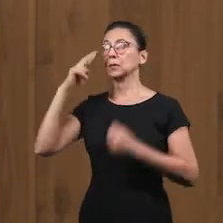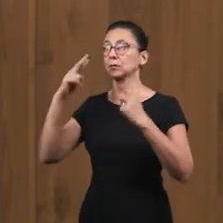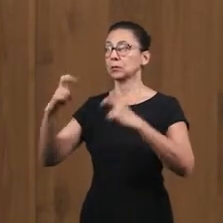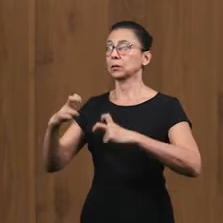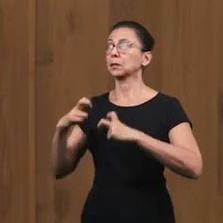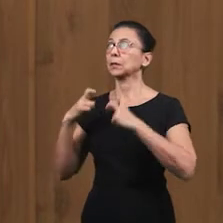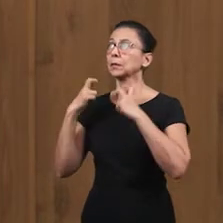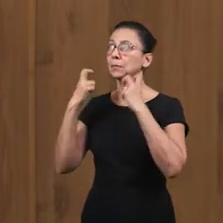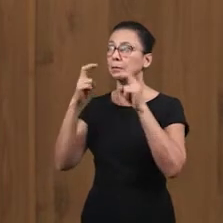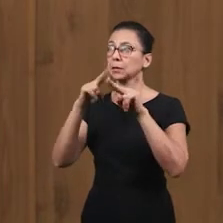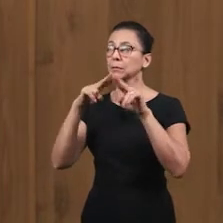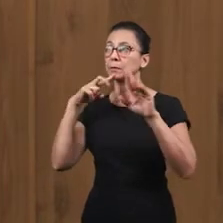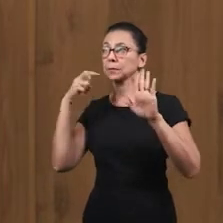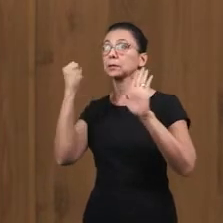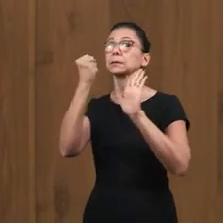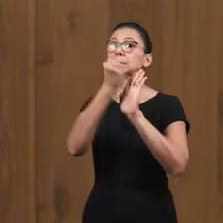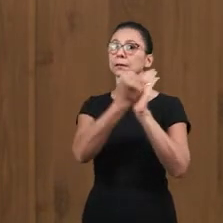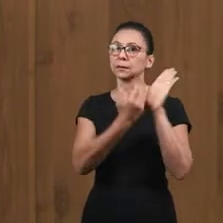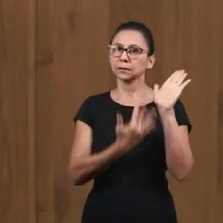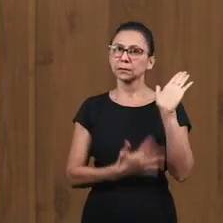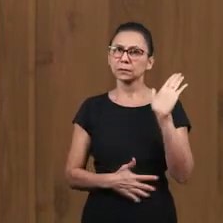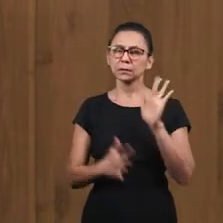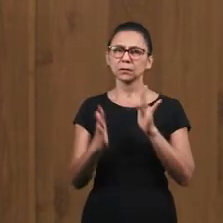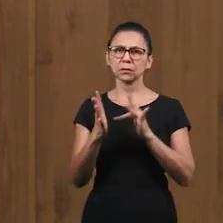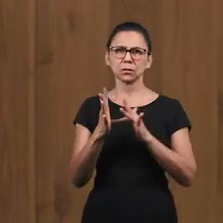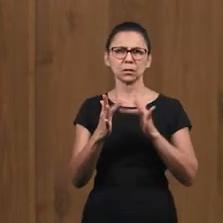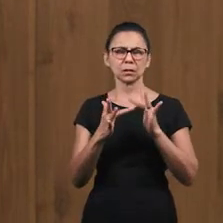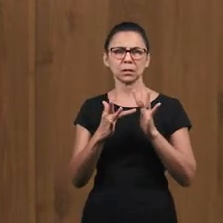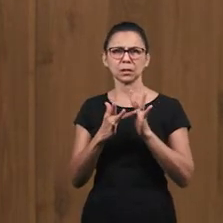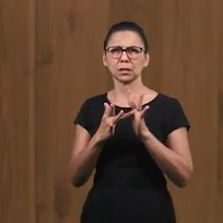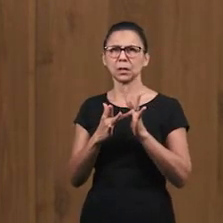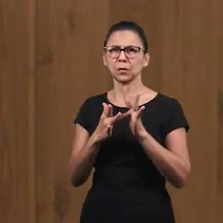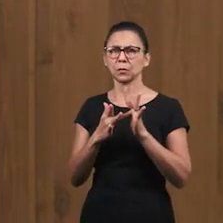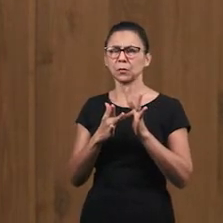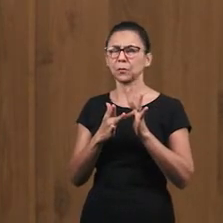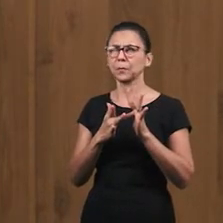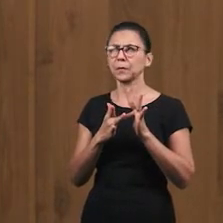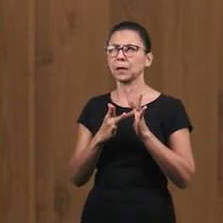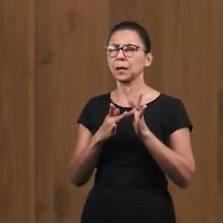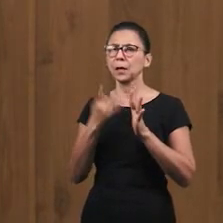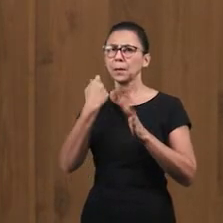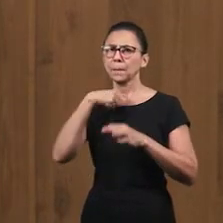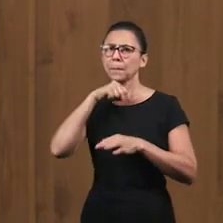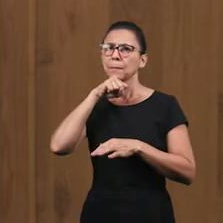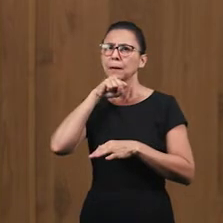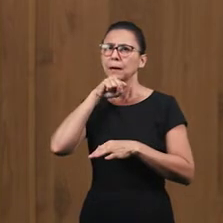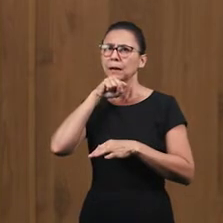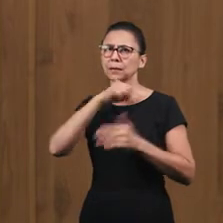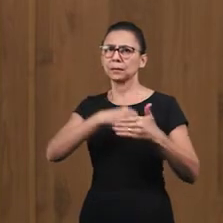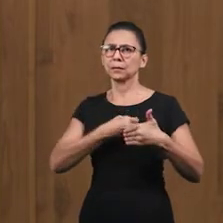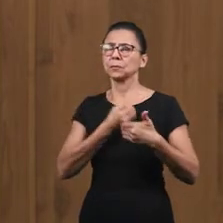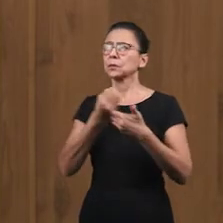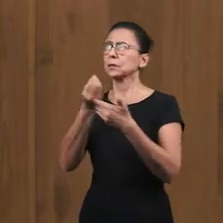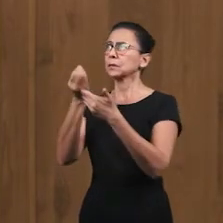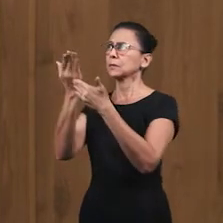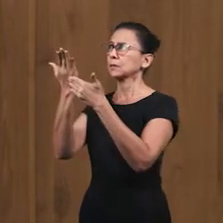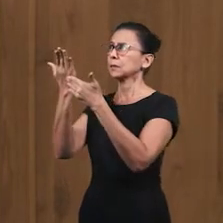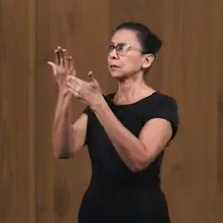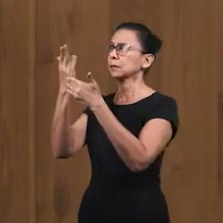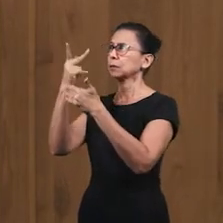Señor, clamamos a ti por la sangre de Jesús. Oh Padre, cuando colocamos delante de ti nuestras